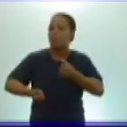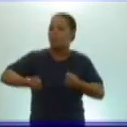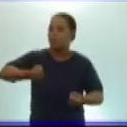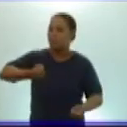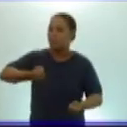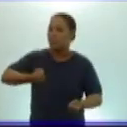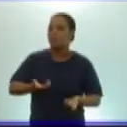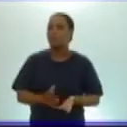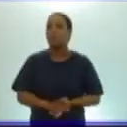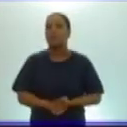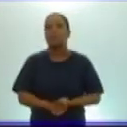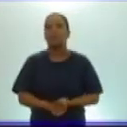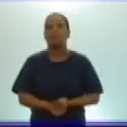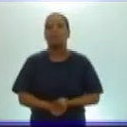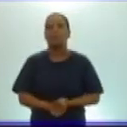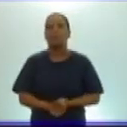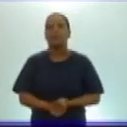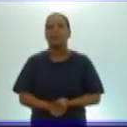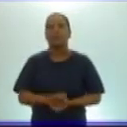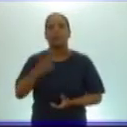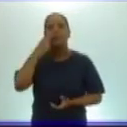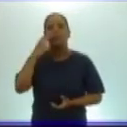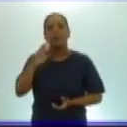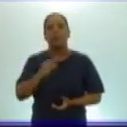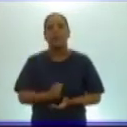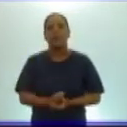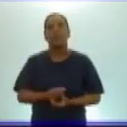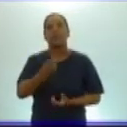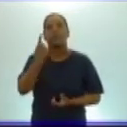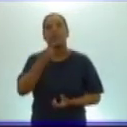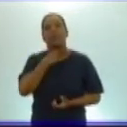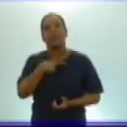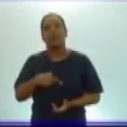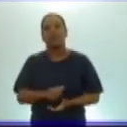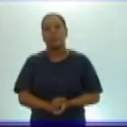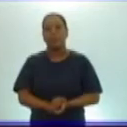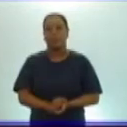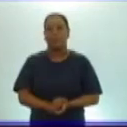de decantación? Veamos entonces un ejemplo.